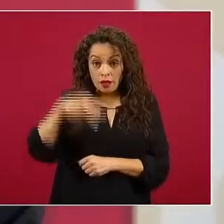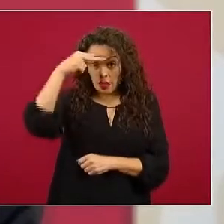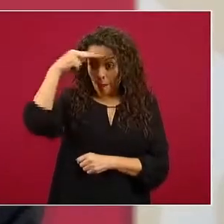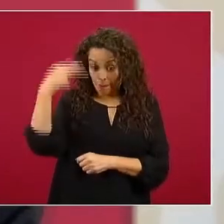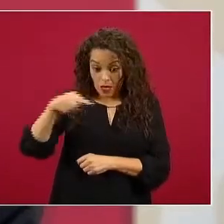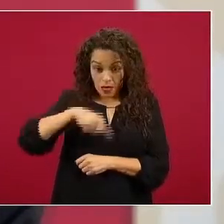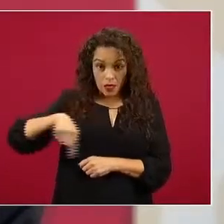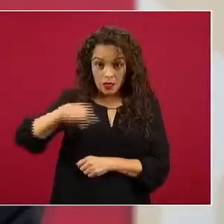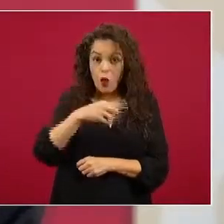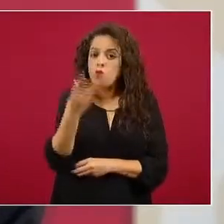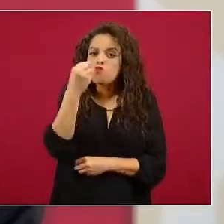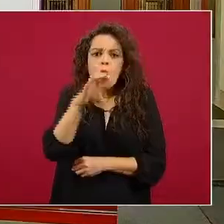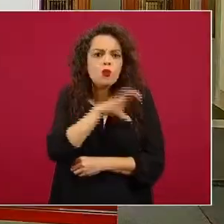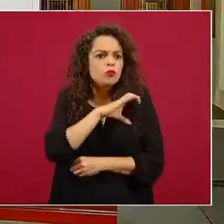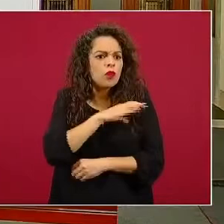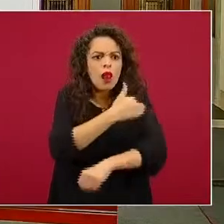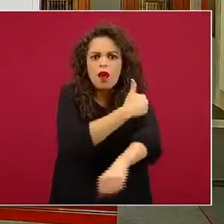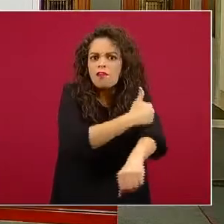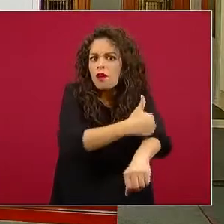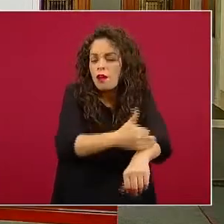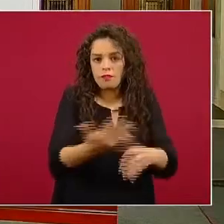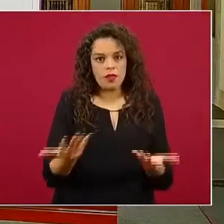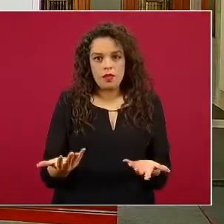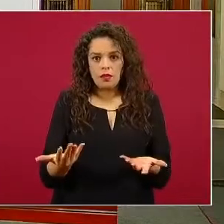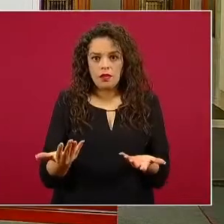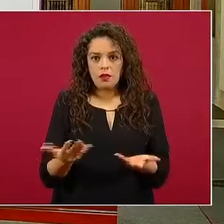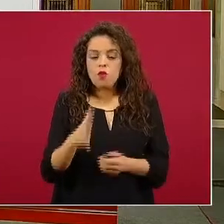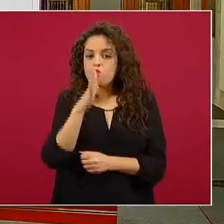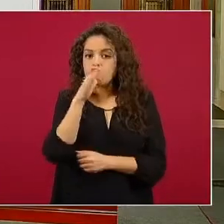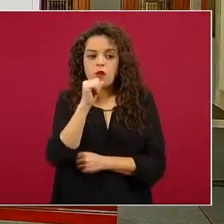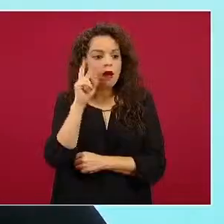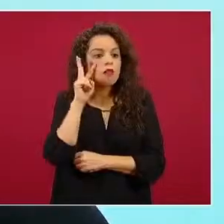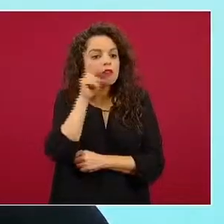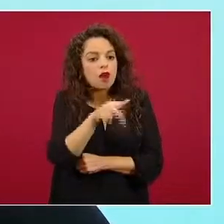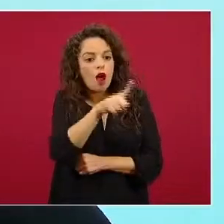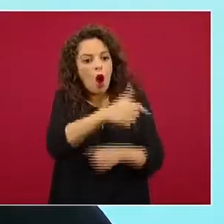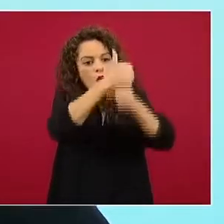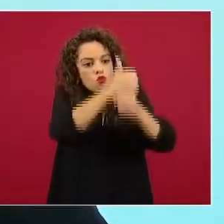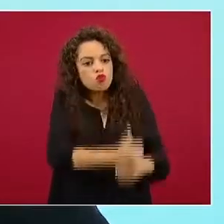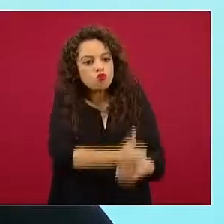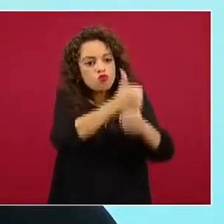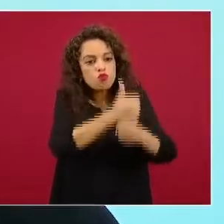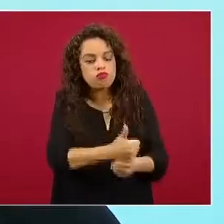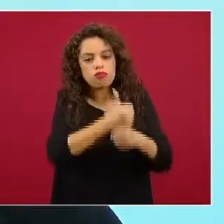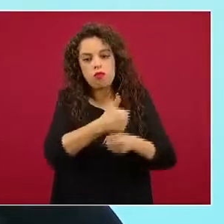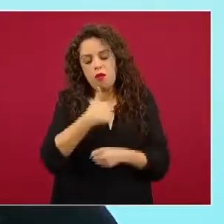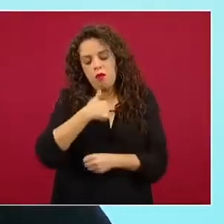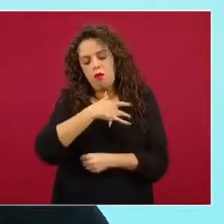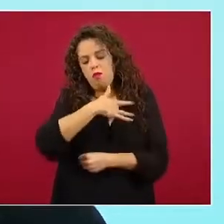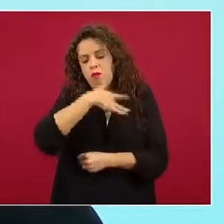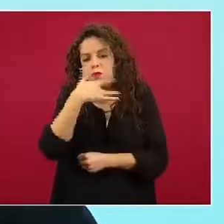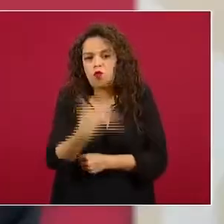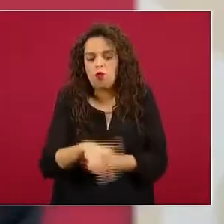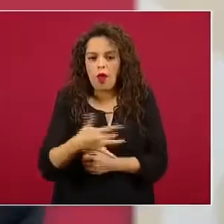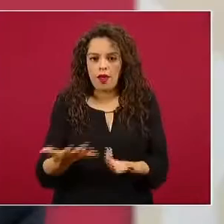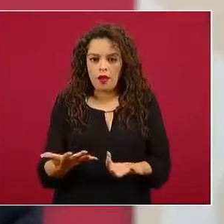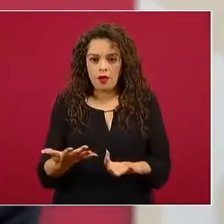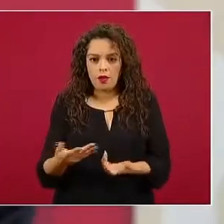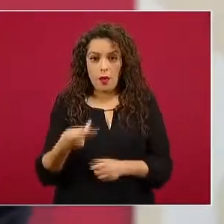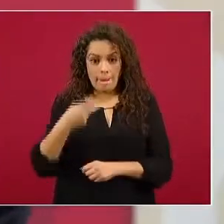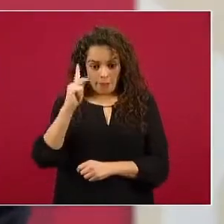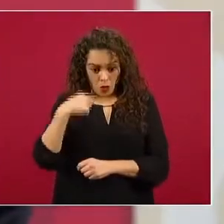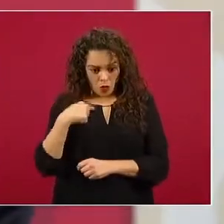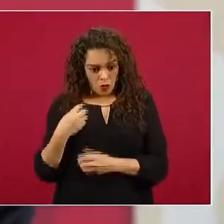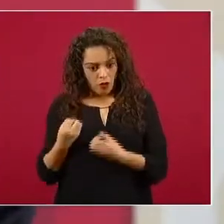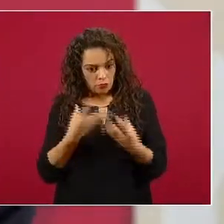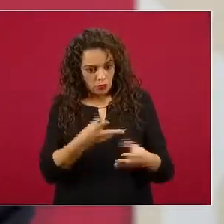nuestros familiares, a nuestros seres queridos, no los podemos ver sufrir, y en ese sentido yo soy capaz de donarle un órgano a mi